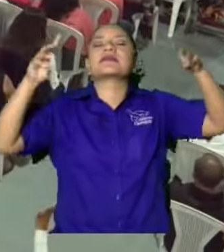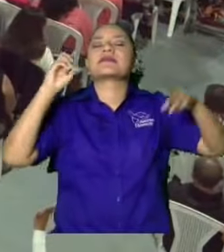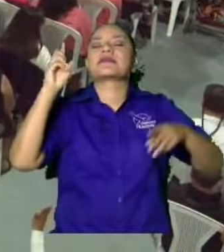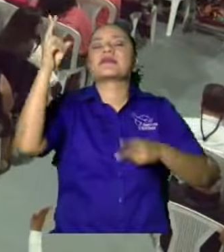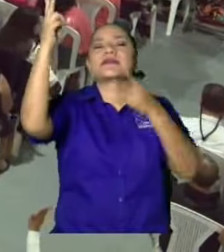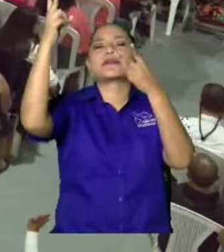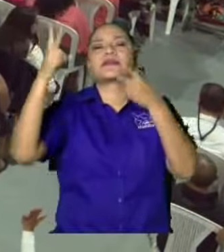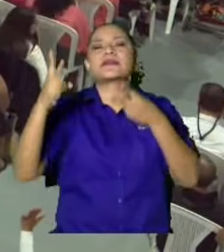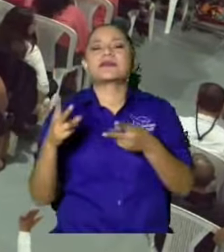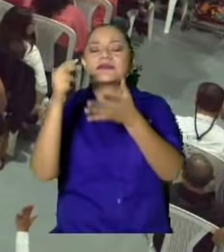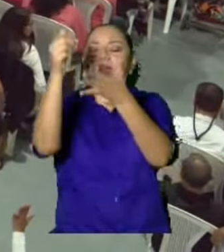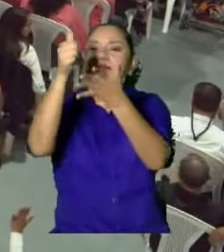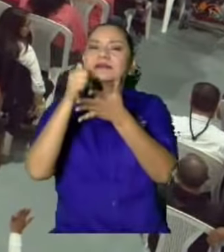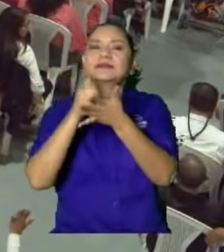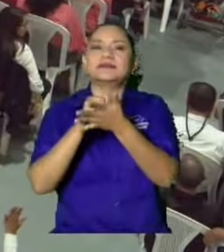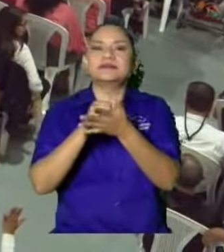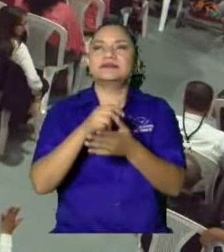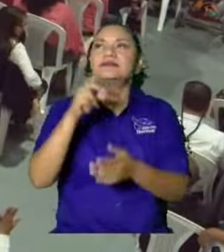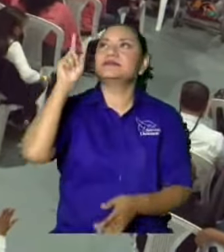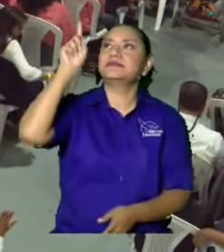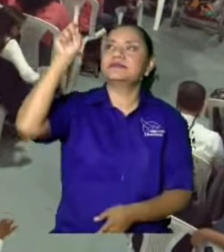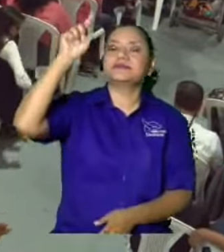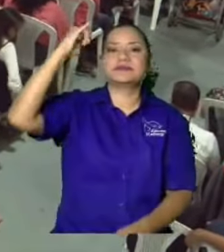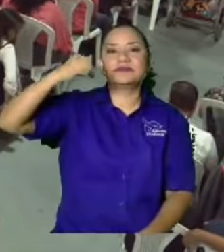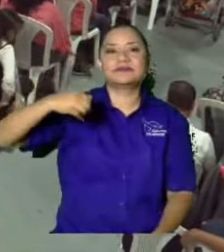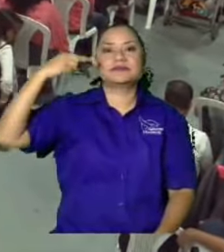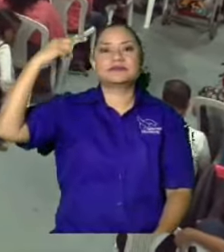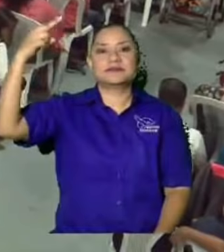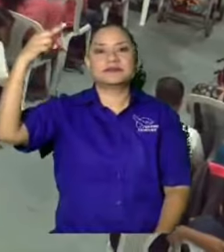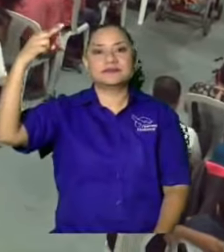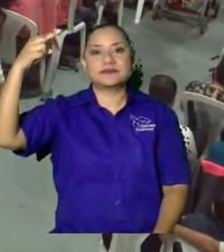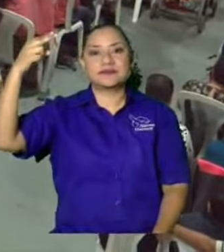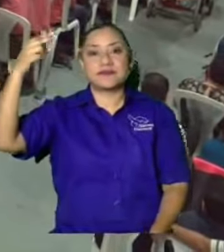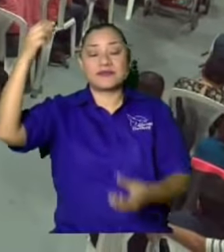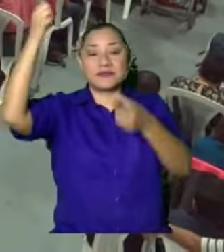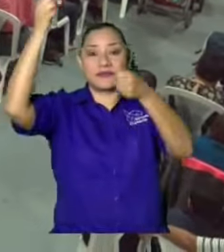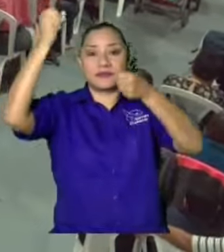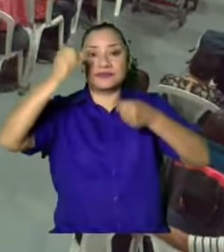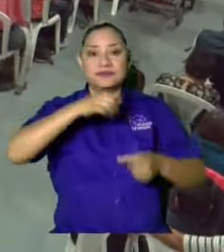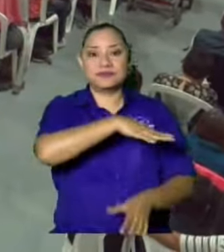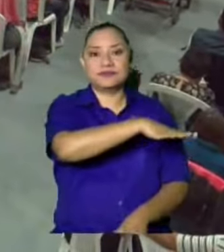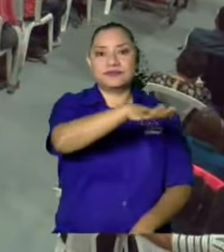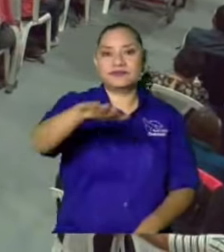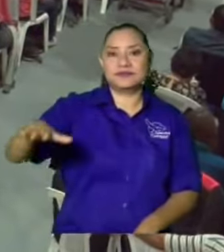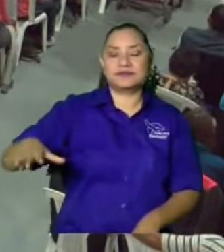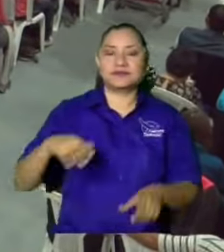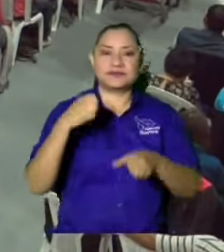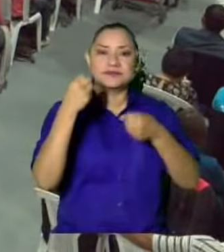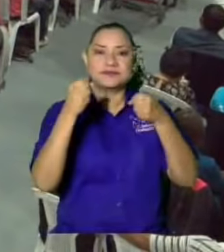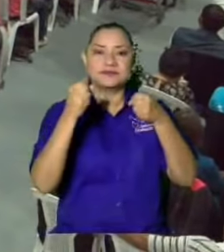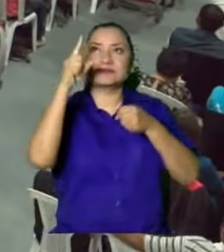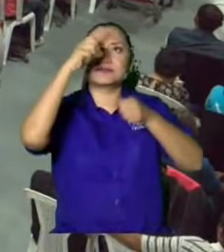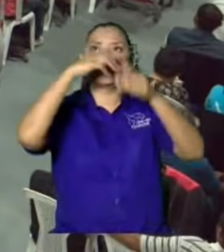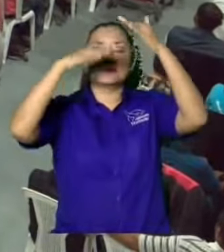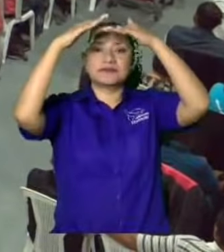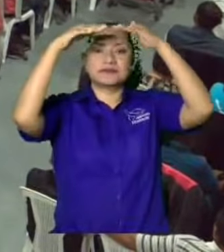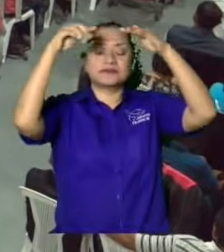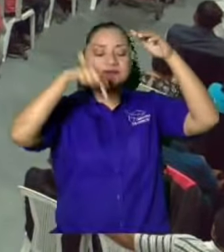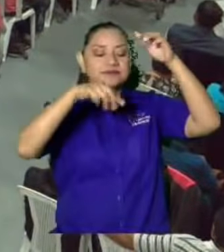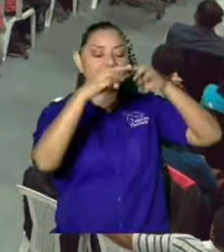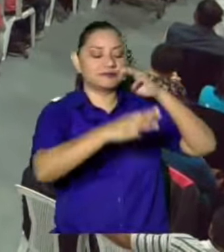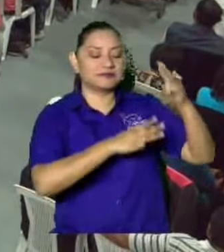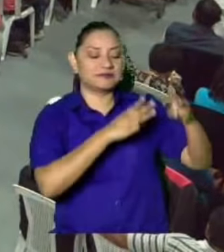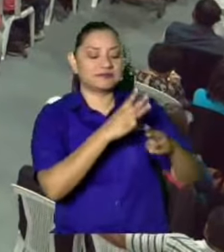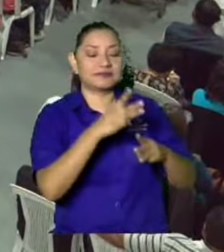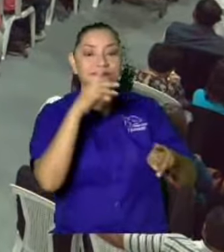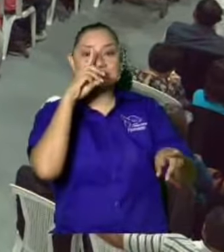mi socorro? Mi socorro viene de Jehová, de los ejércitos, que hizo el cielo y la tierra. Ya no vamos a estar como aquella mujer